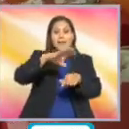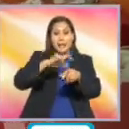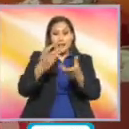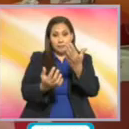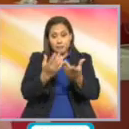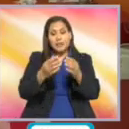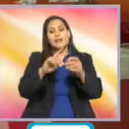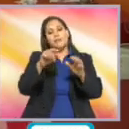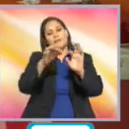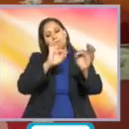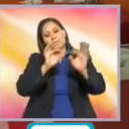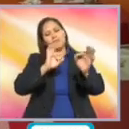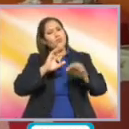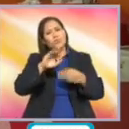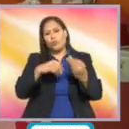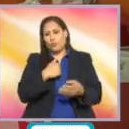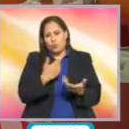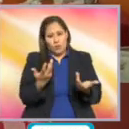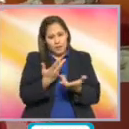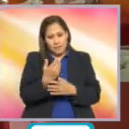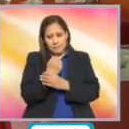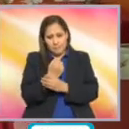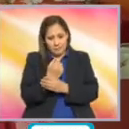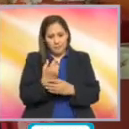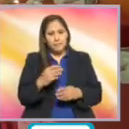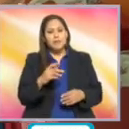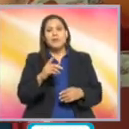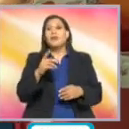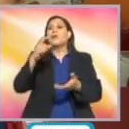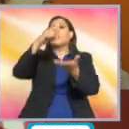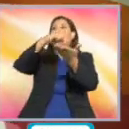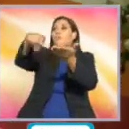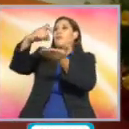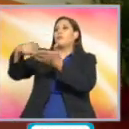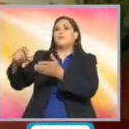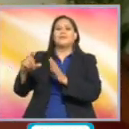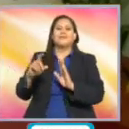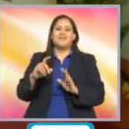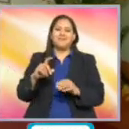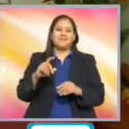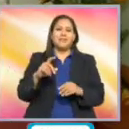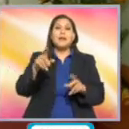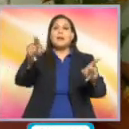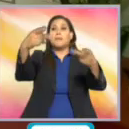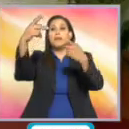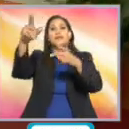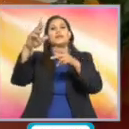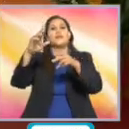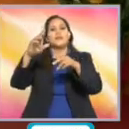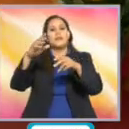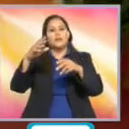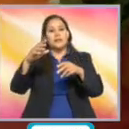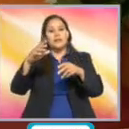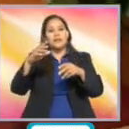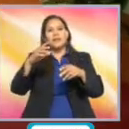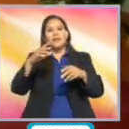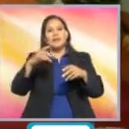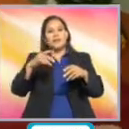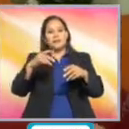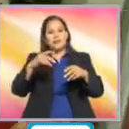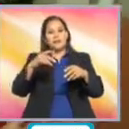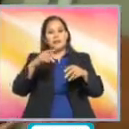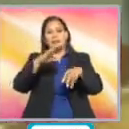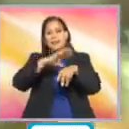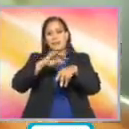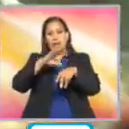carne, lo deshebramos, todo. Nada de que compramos, es lo que donde venden, ¿cómo se llama? Ajá,